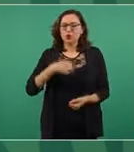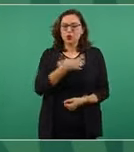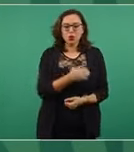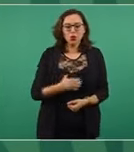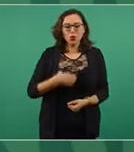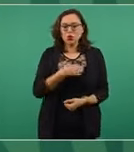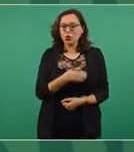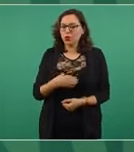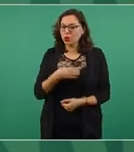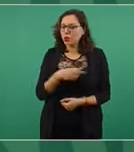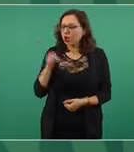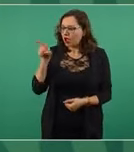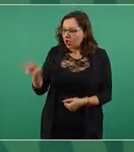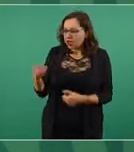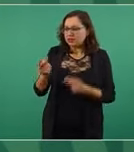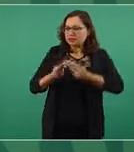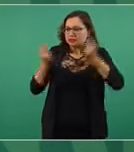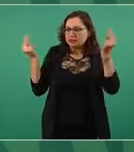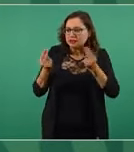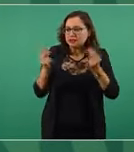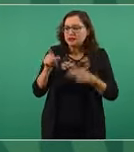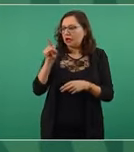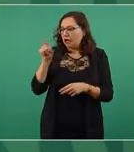al necesitado, al pobre.